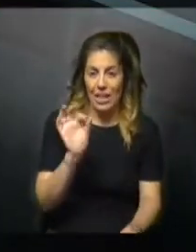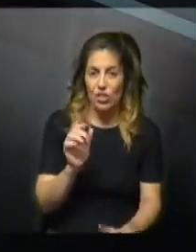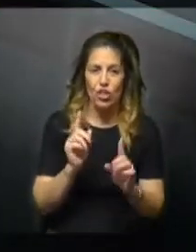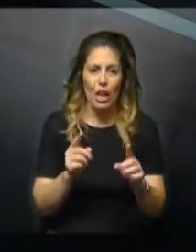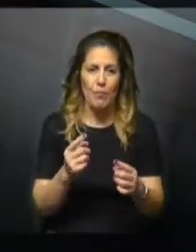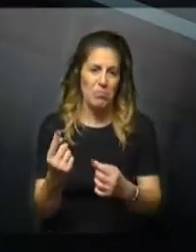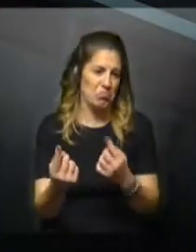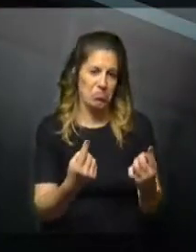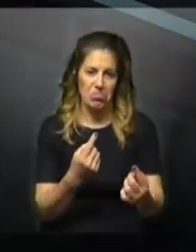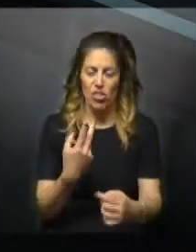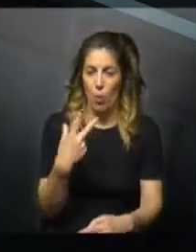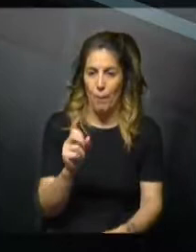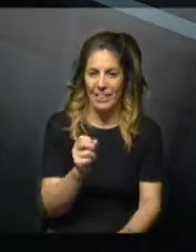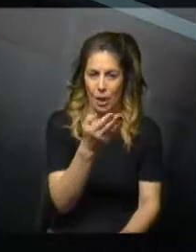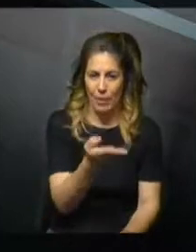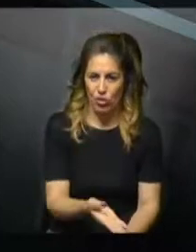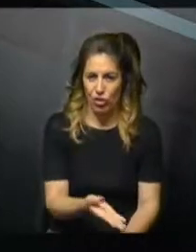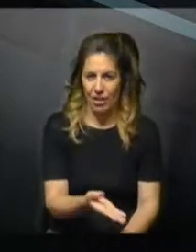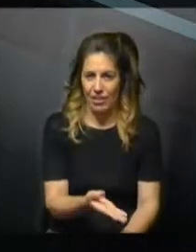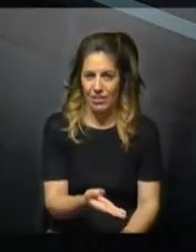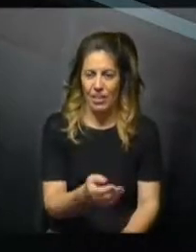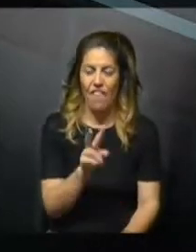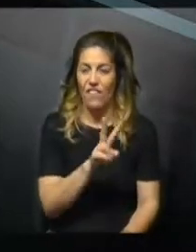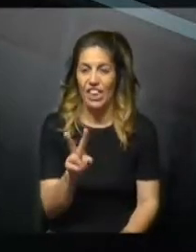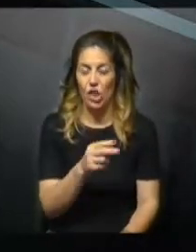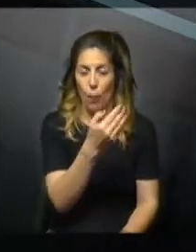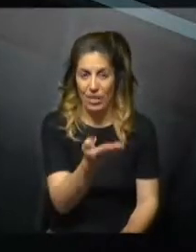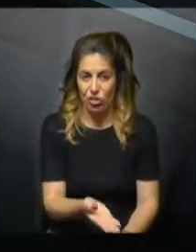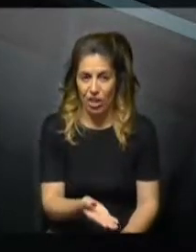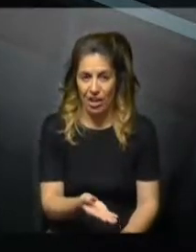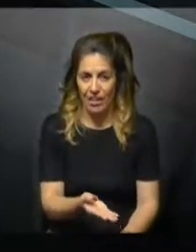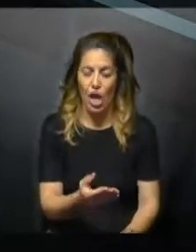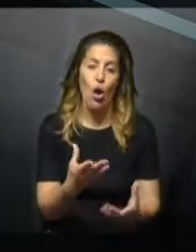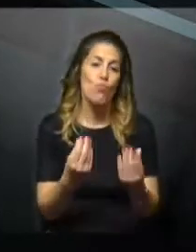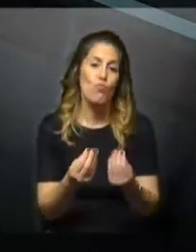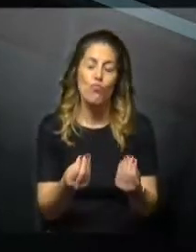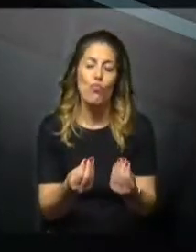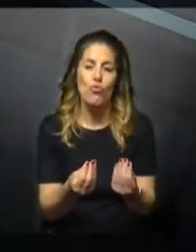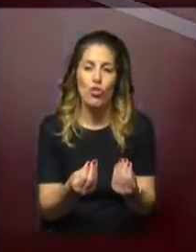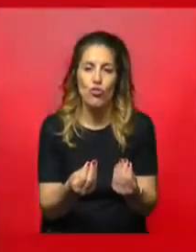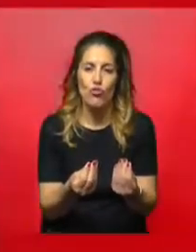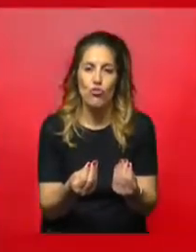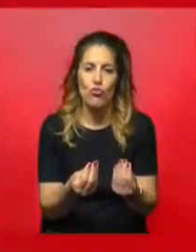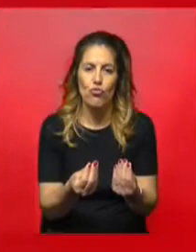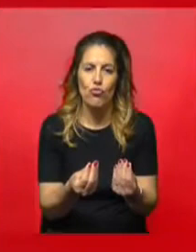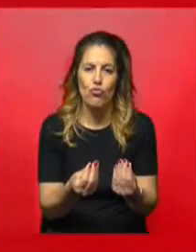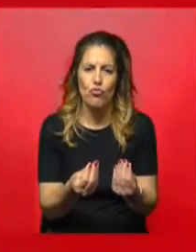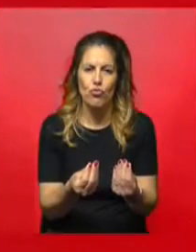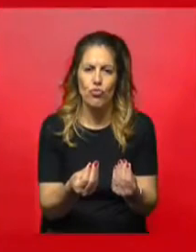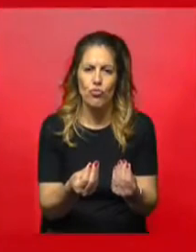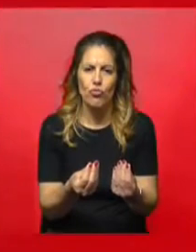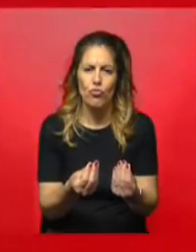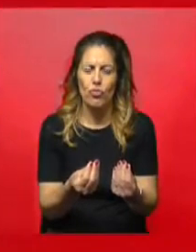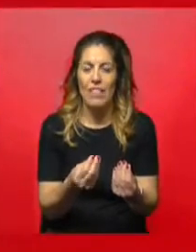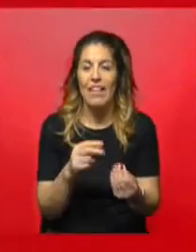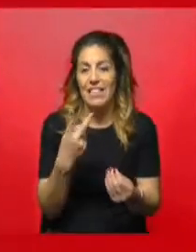aleatoria son 20 personajes O sea imagínate que 22 personajes que muchos de la de la de la conferencia de ya